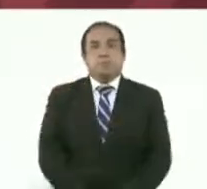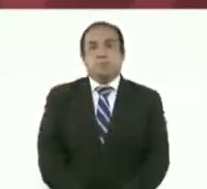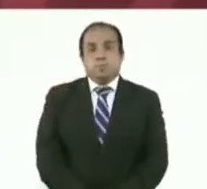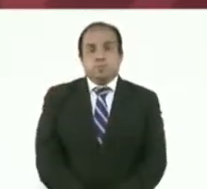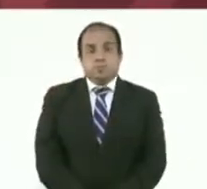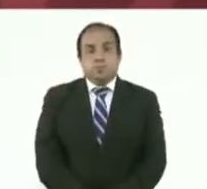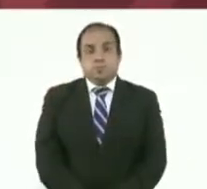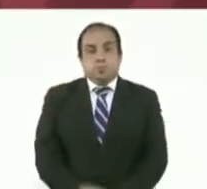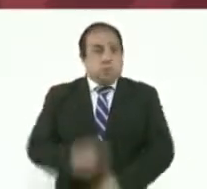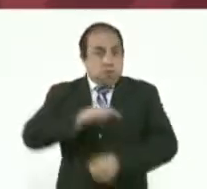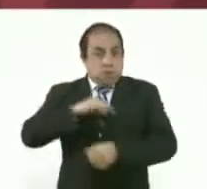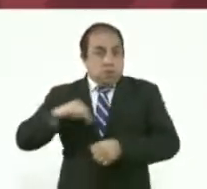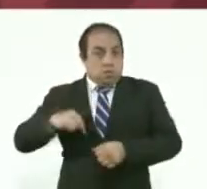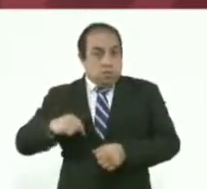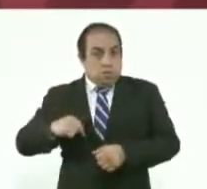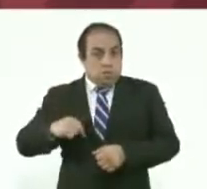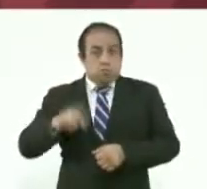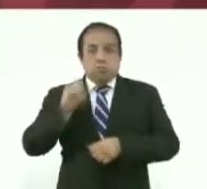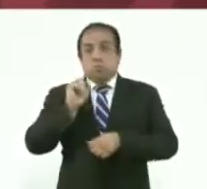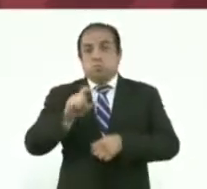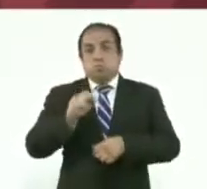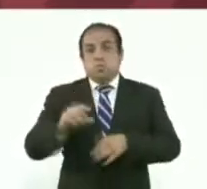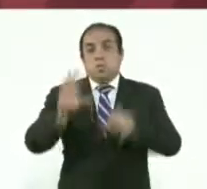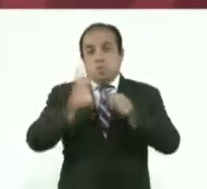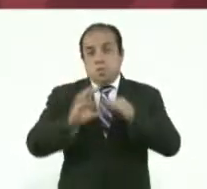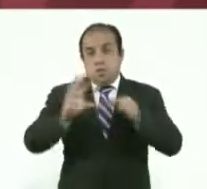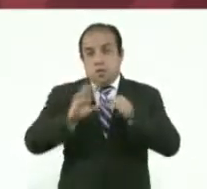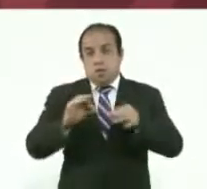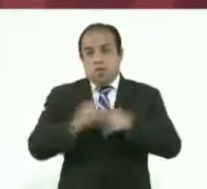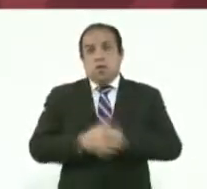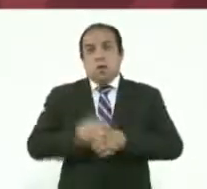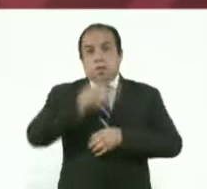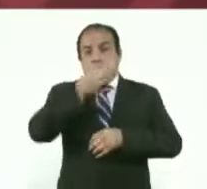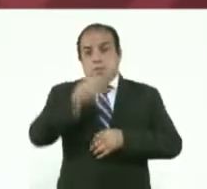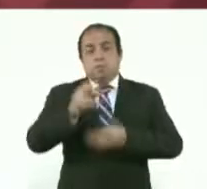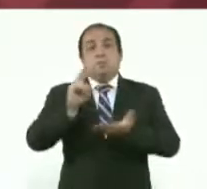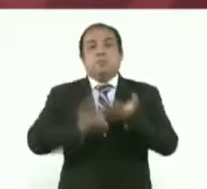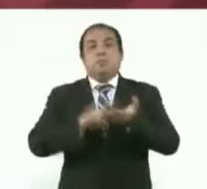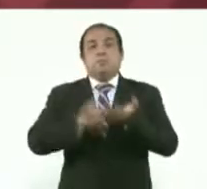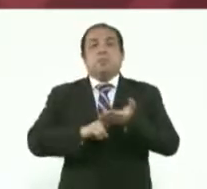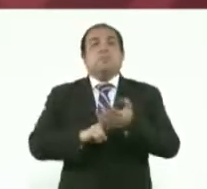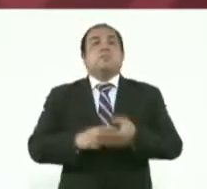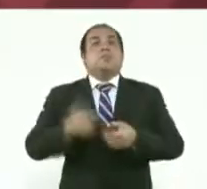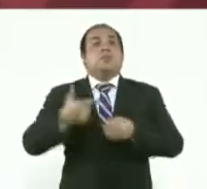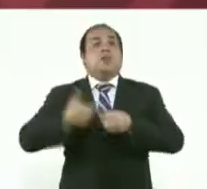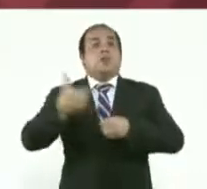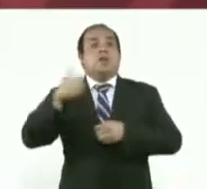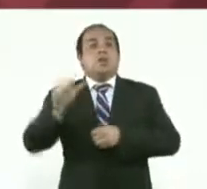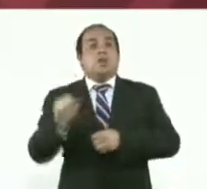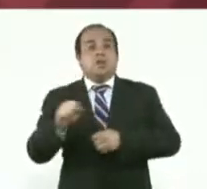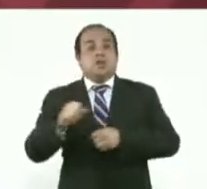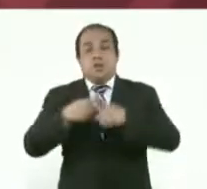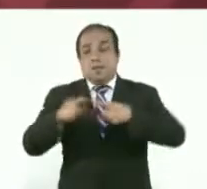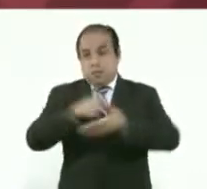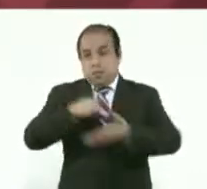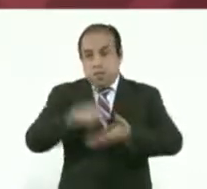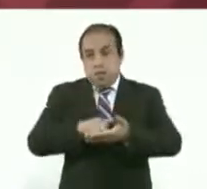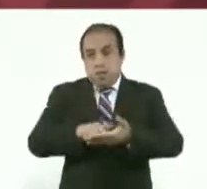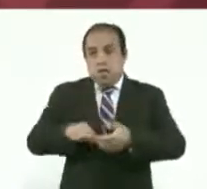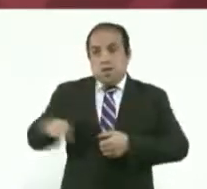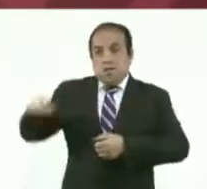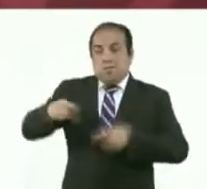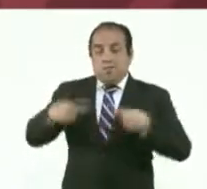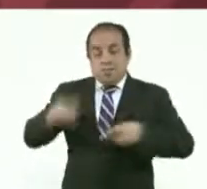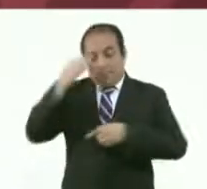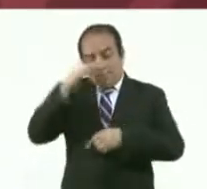y de parte nuestra pues vamos a estar también informando de los precios de las gasolinas en distintos lugares y sobre todo que la gente sepa cuál